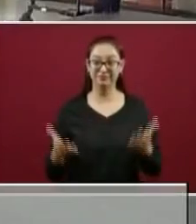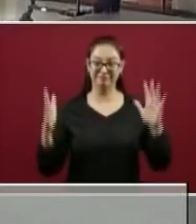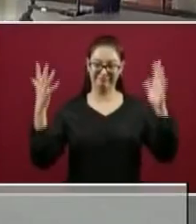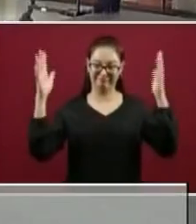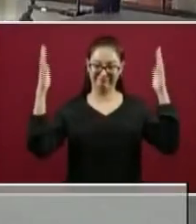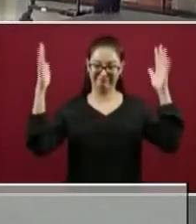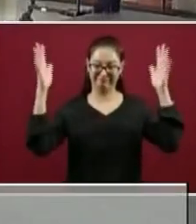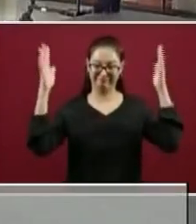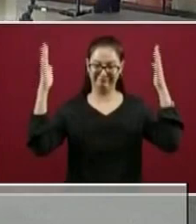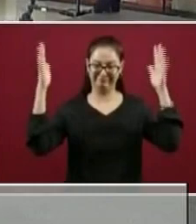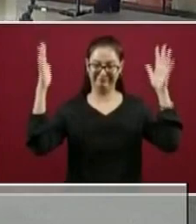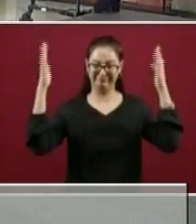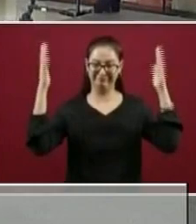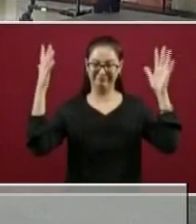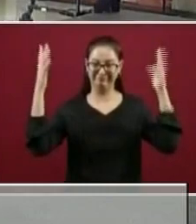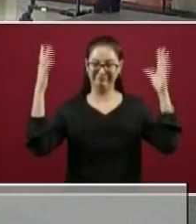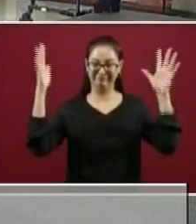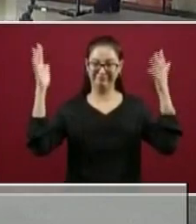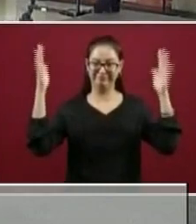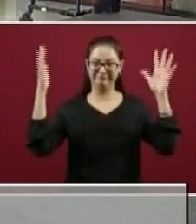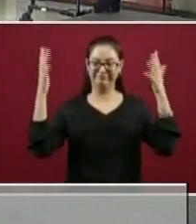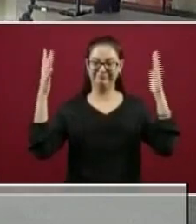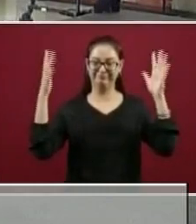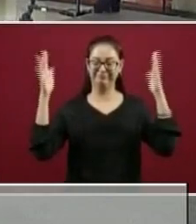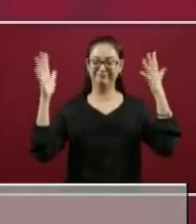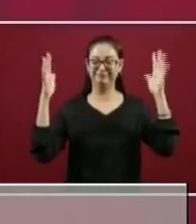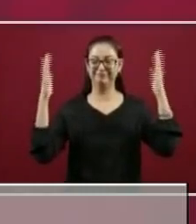las niñas y a los niños.